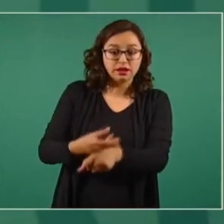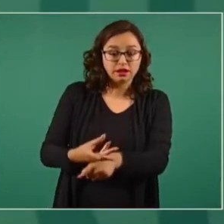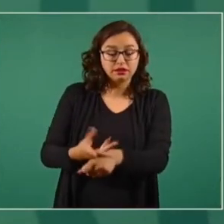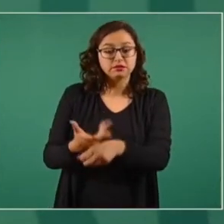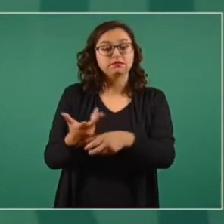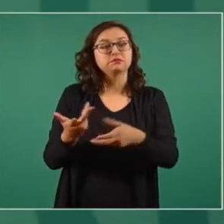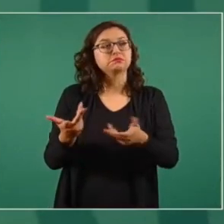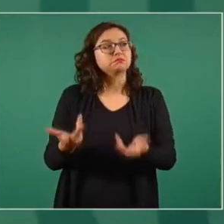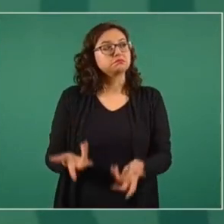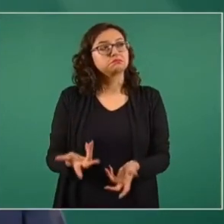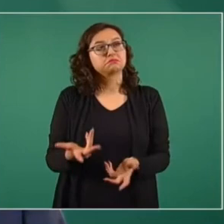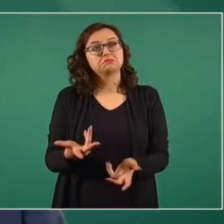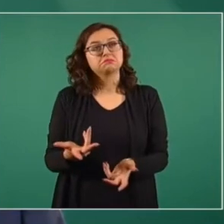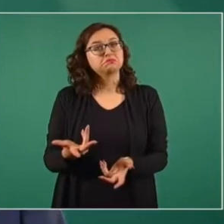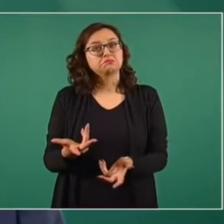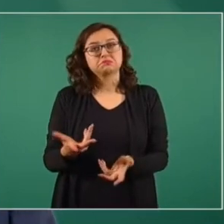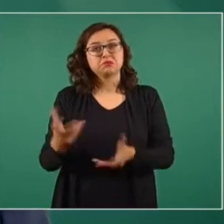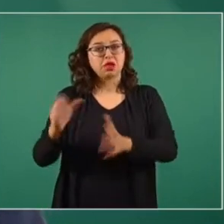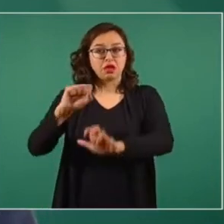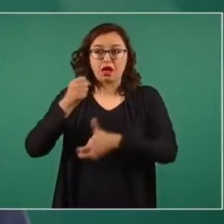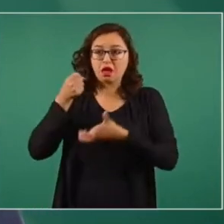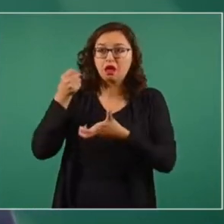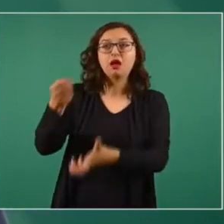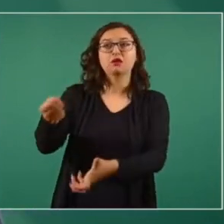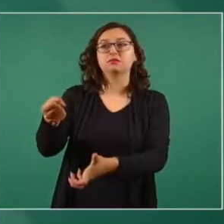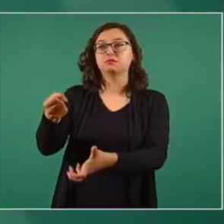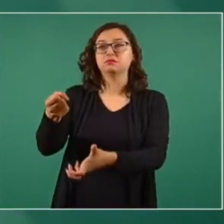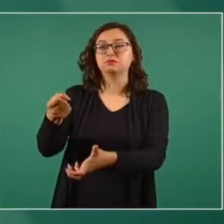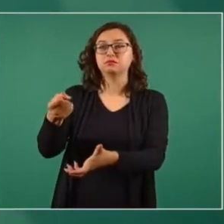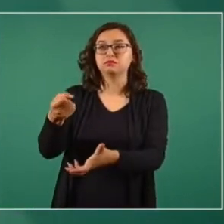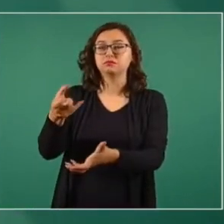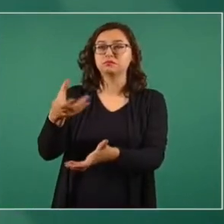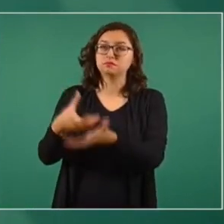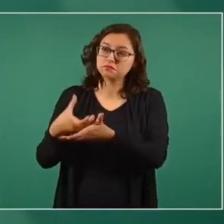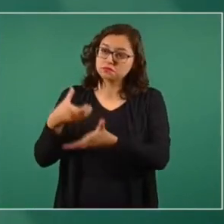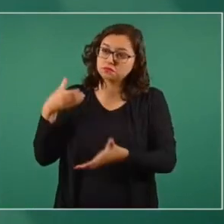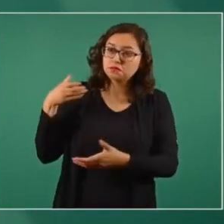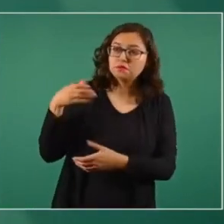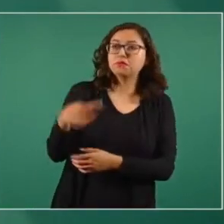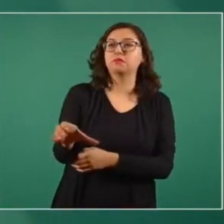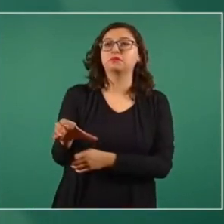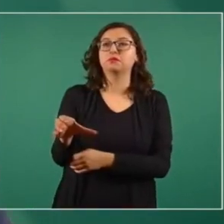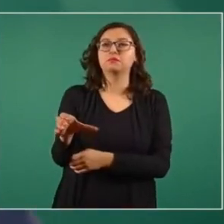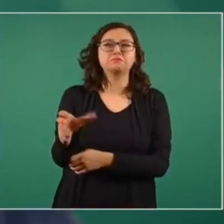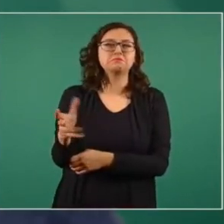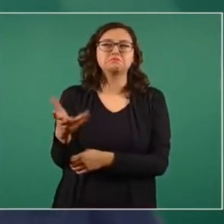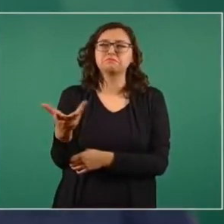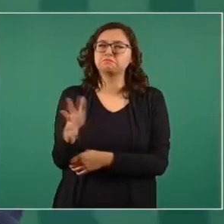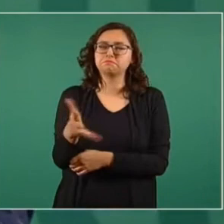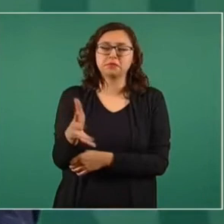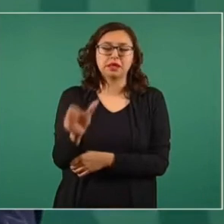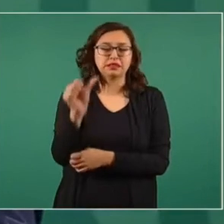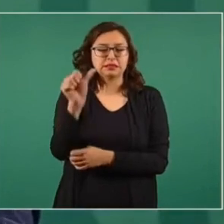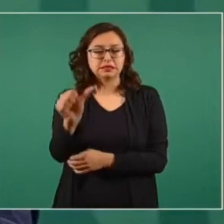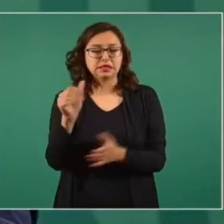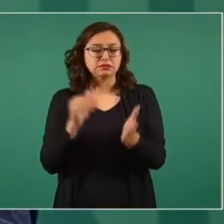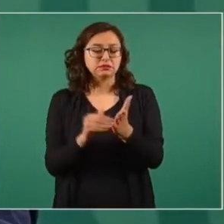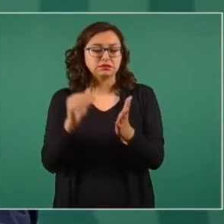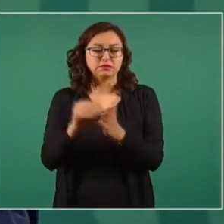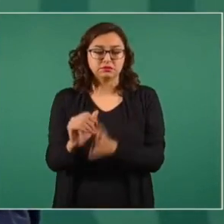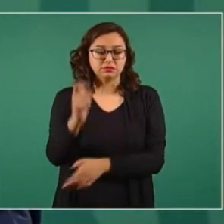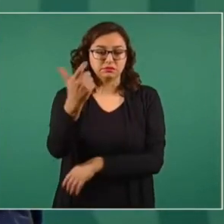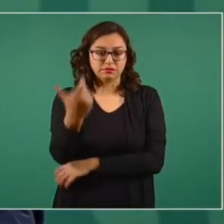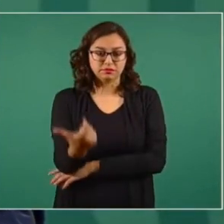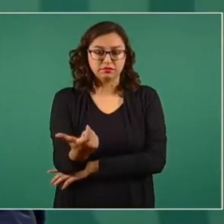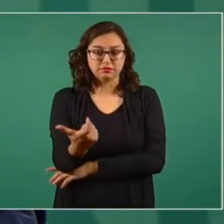Estamos hablando de una inversión de alrededor de 6,000 millones de